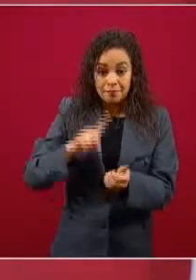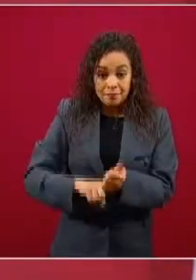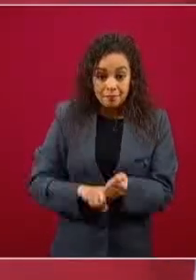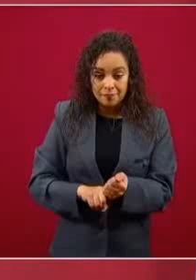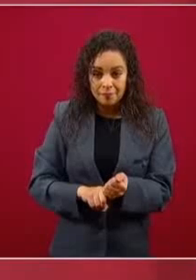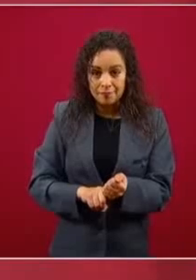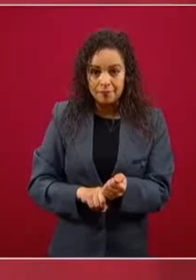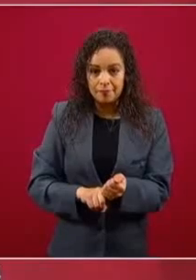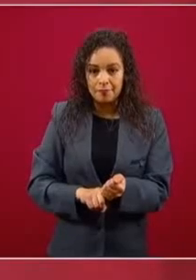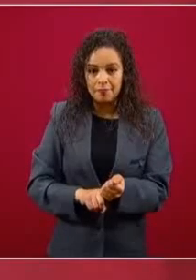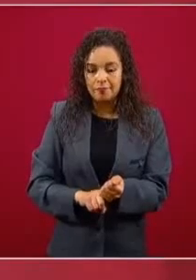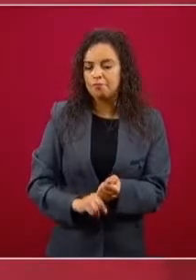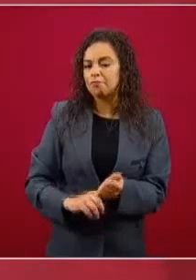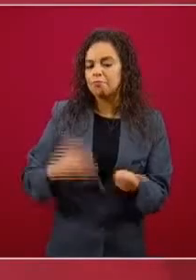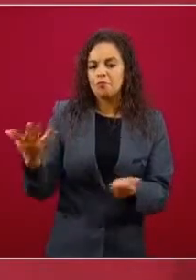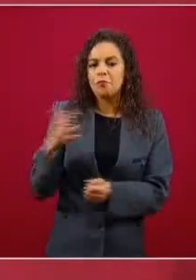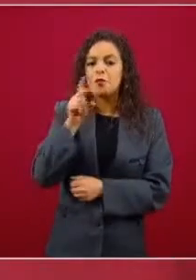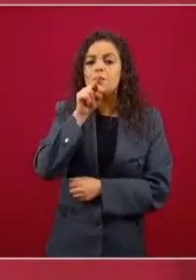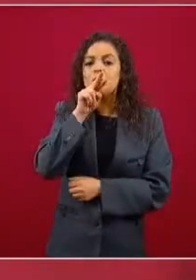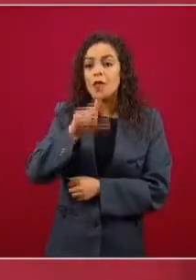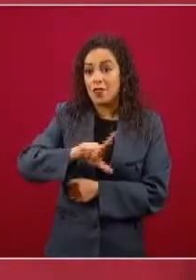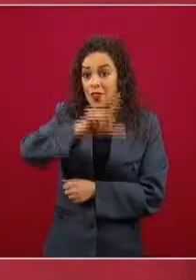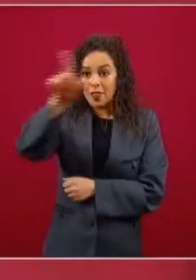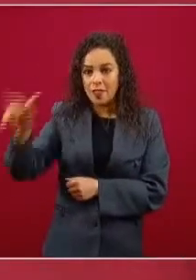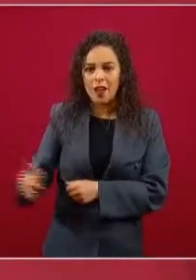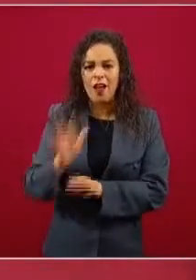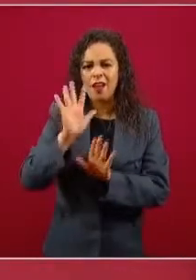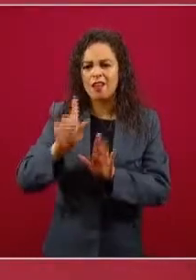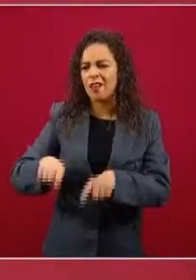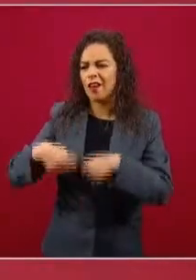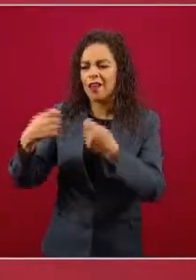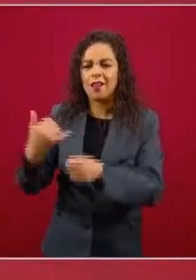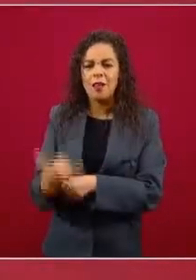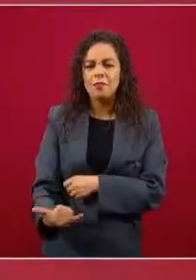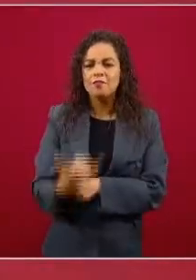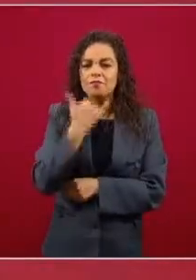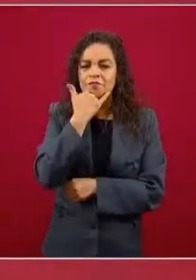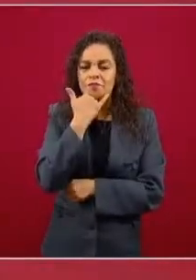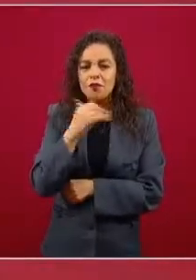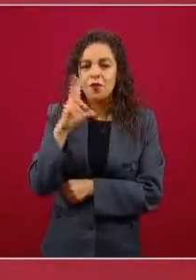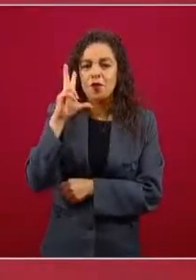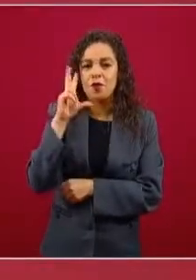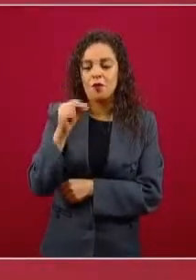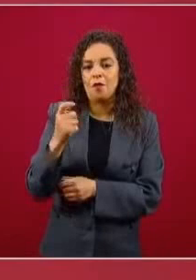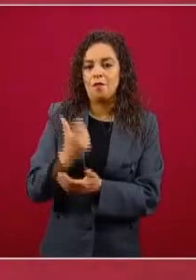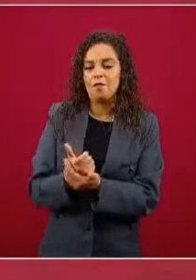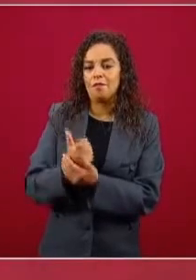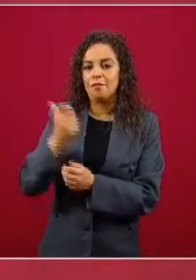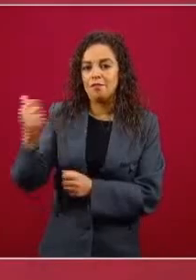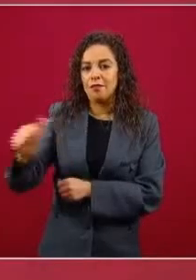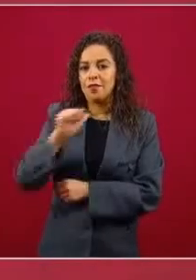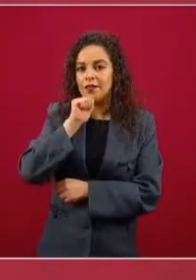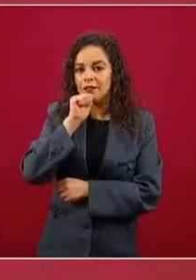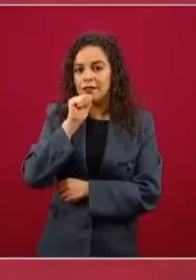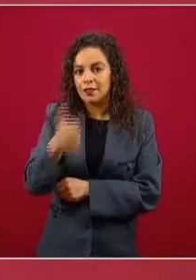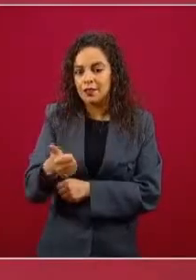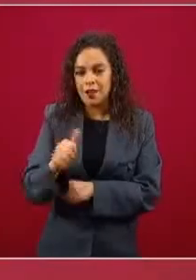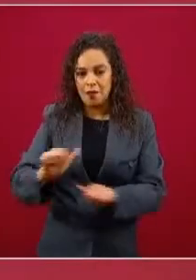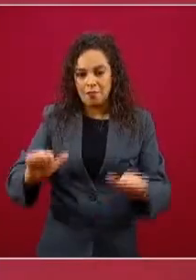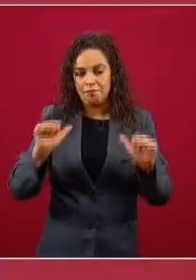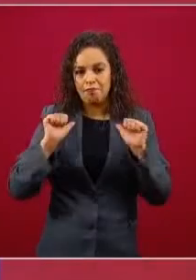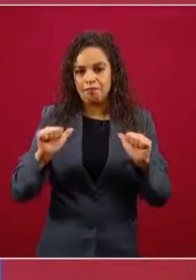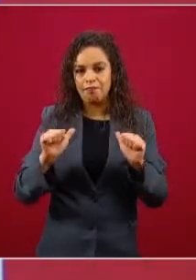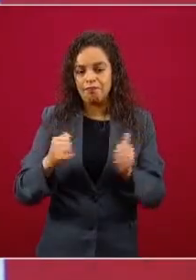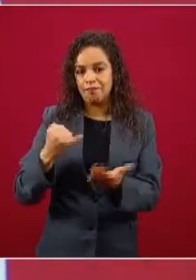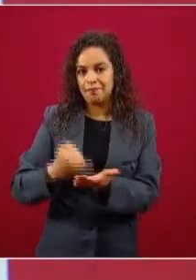se les van a condonar esos impuestos. Esa es una vía que siempre